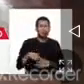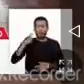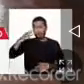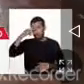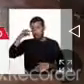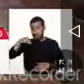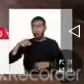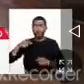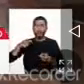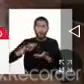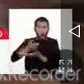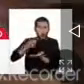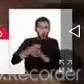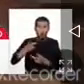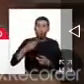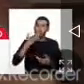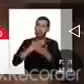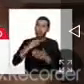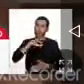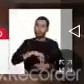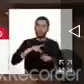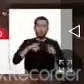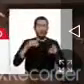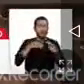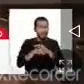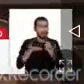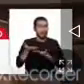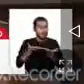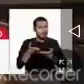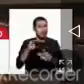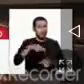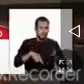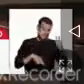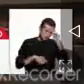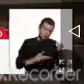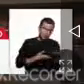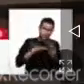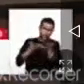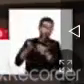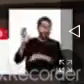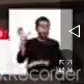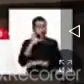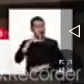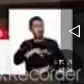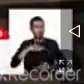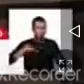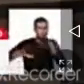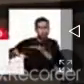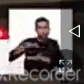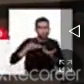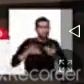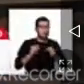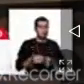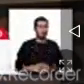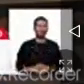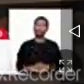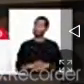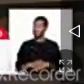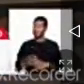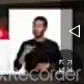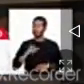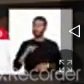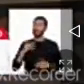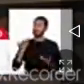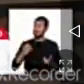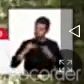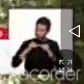han beneficiado precisamente de tener acceso a los productos y a los servicios peruanos, colombianos y chilenos. Y era también, y desde